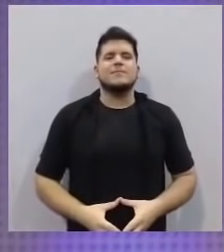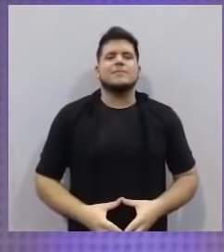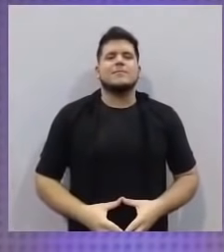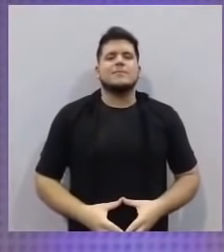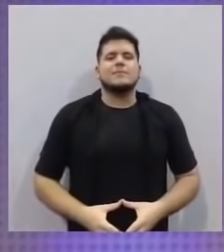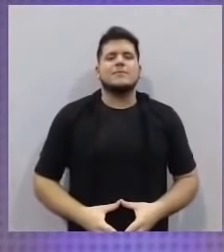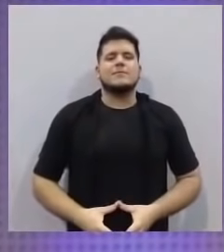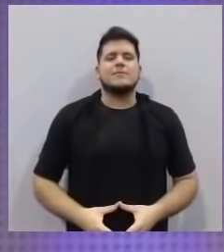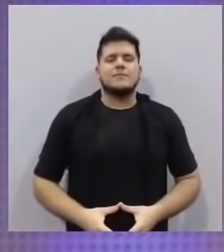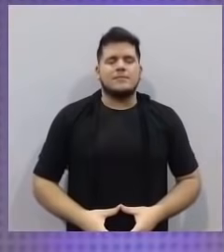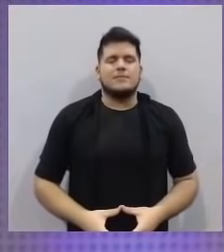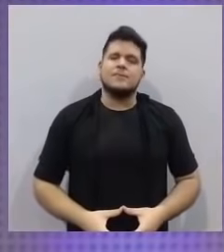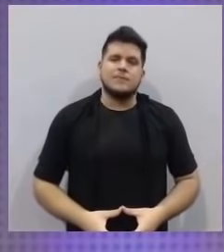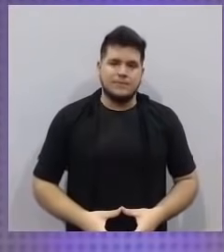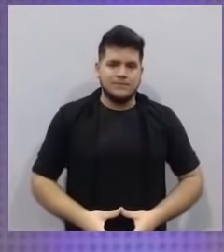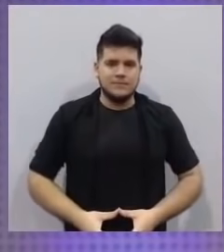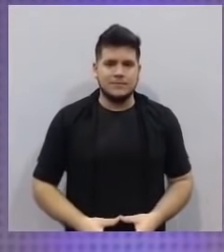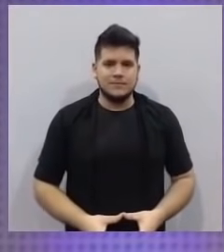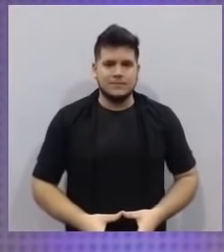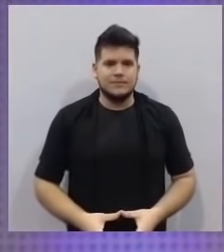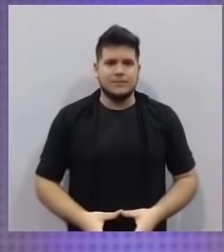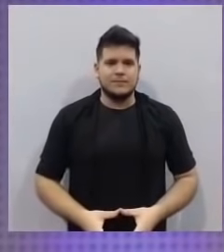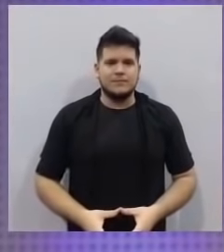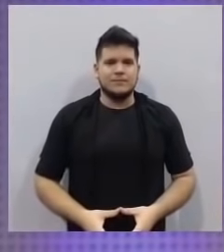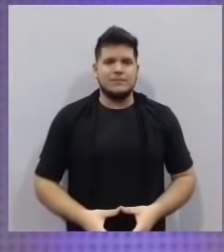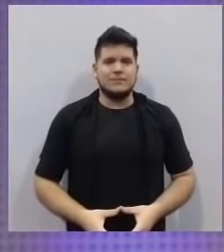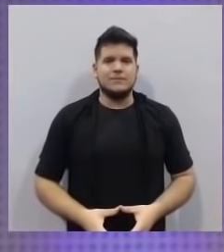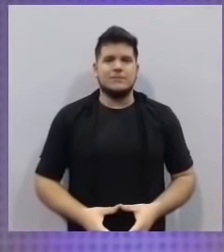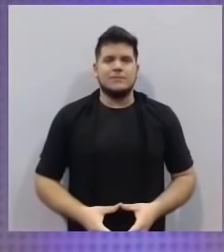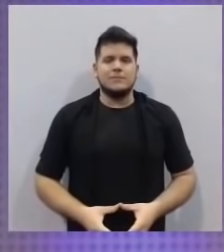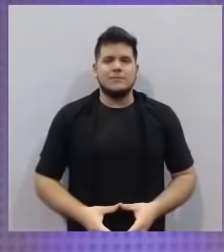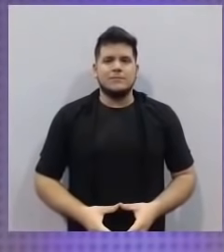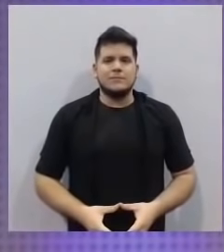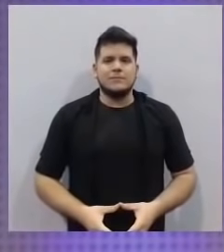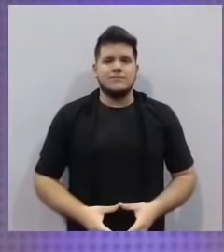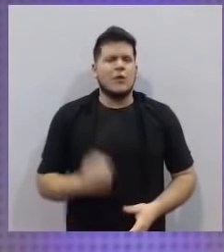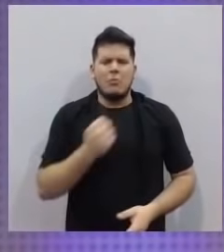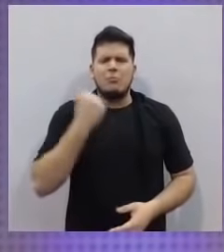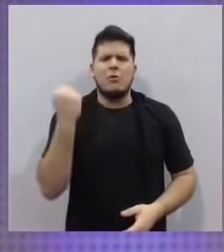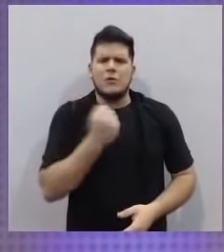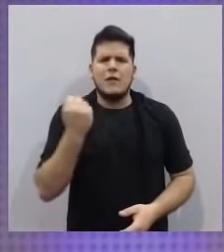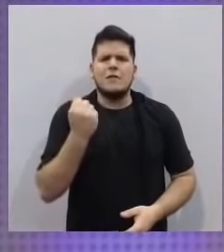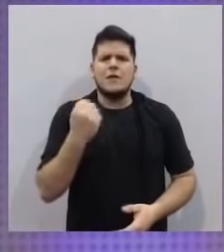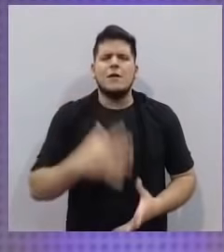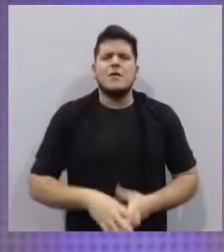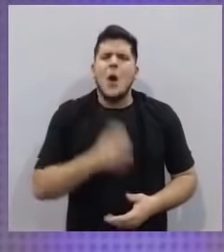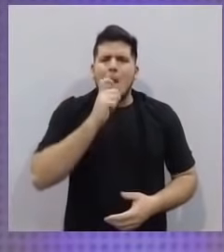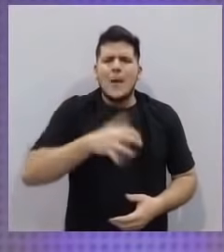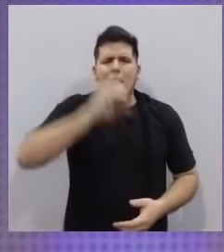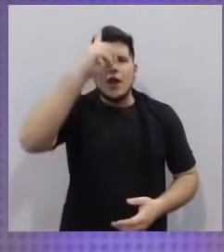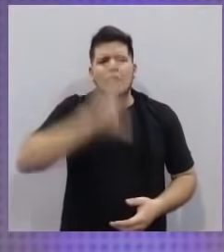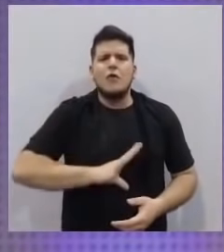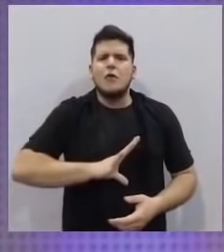bueno porque el mensaje del evangelio es el que produce cambios dije que es el que